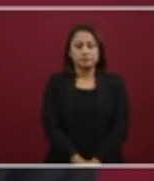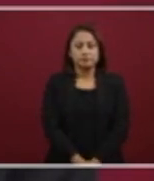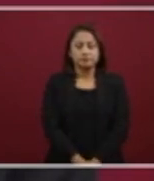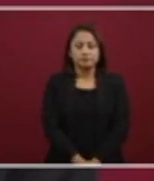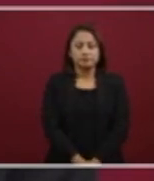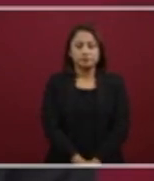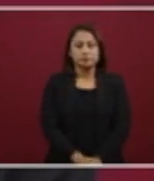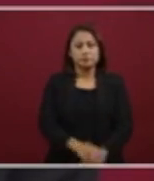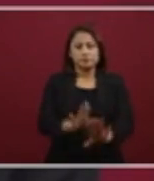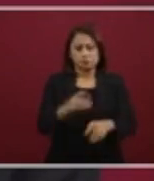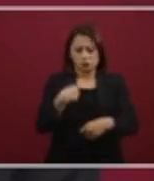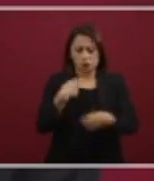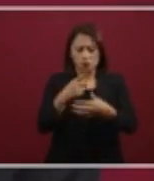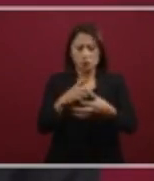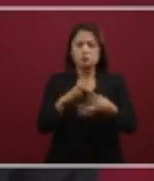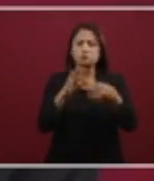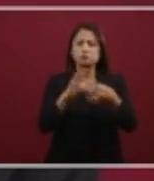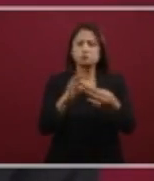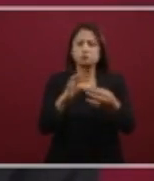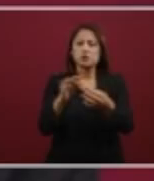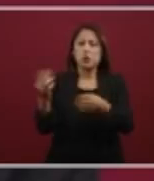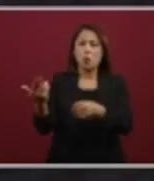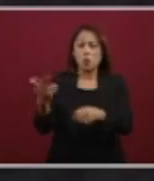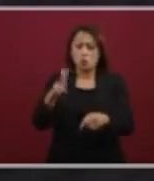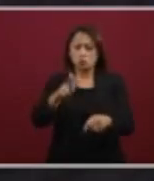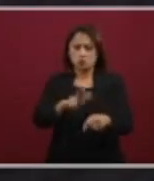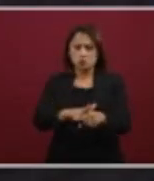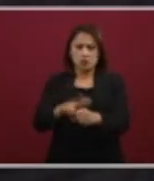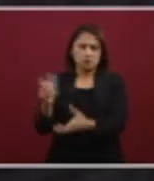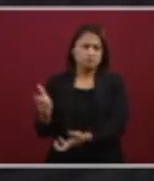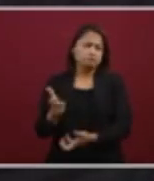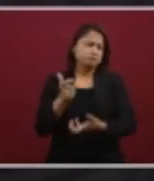hospitales con más recursos.